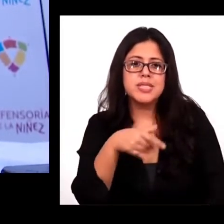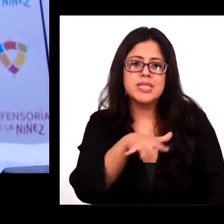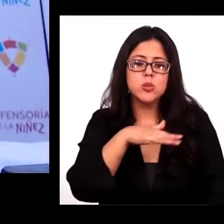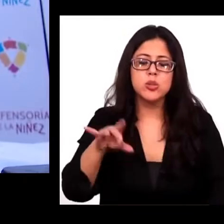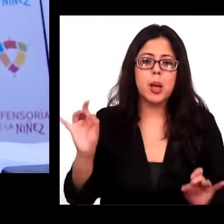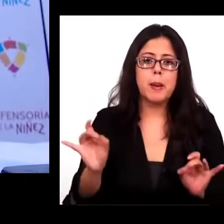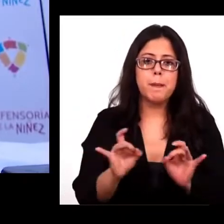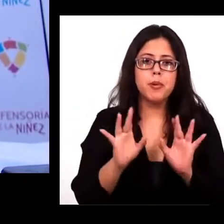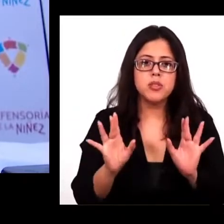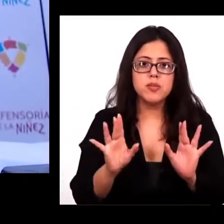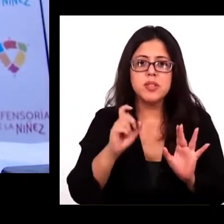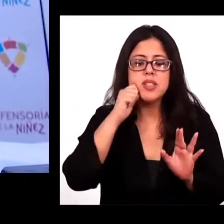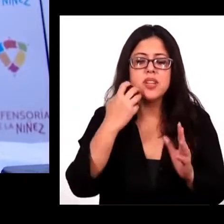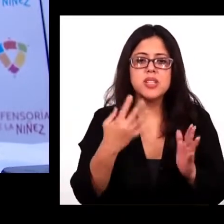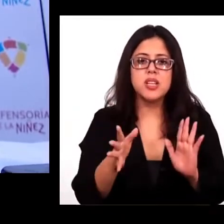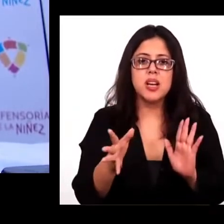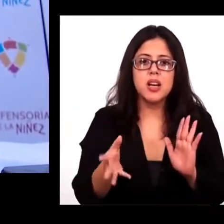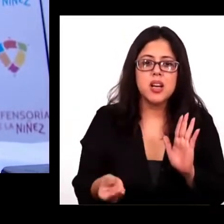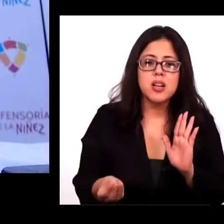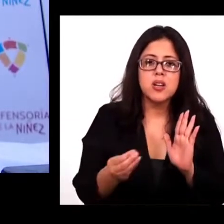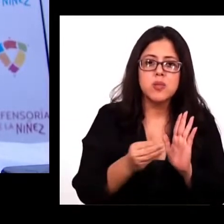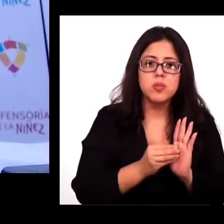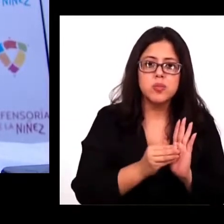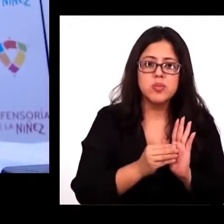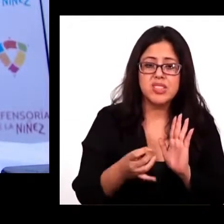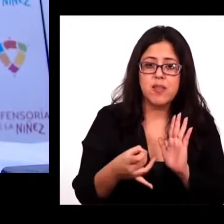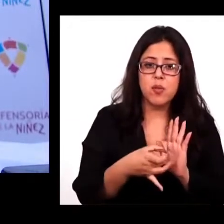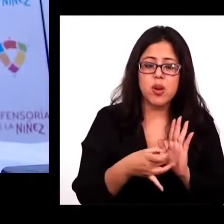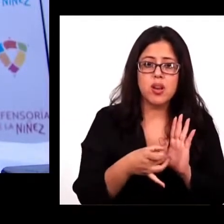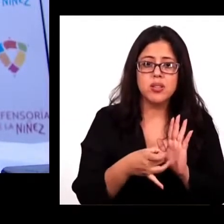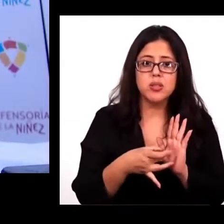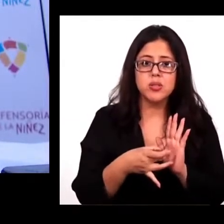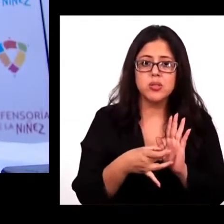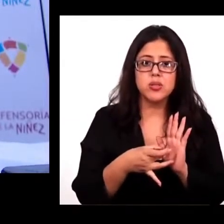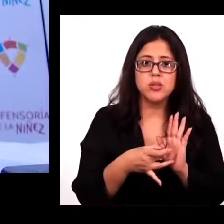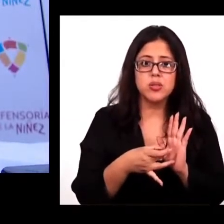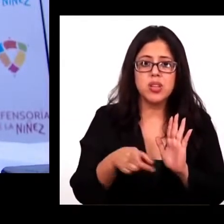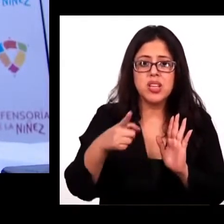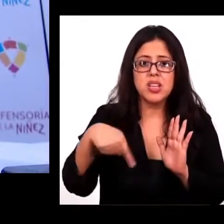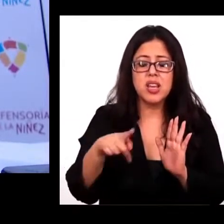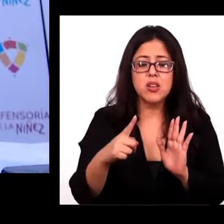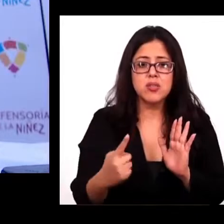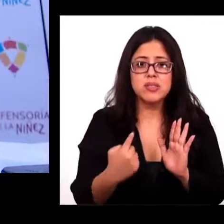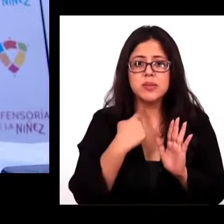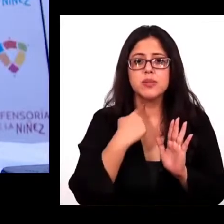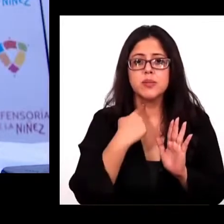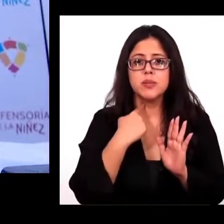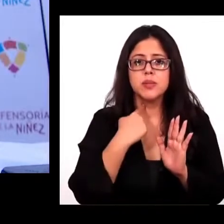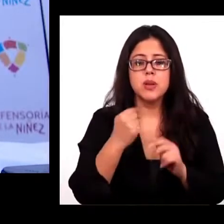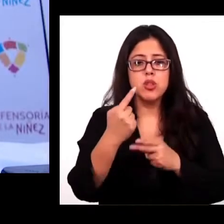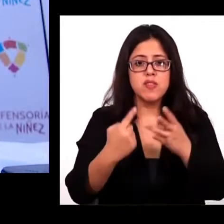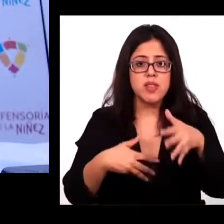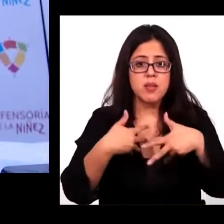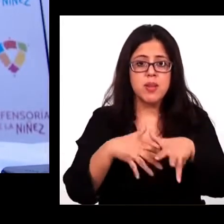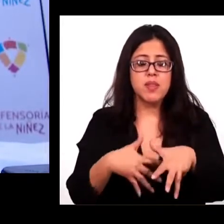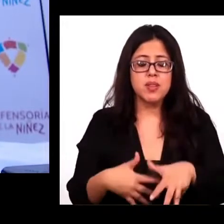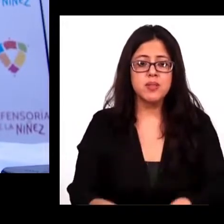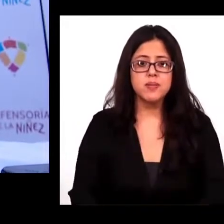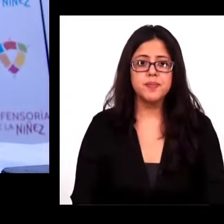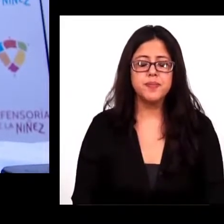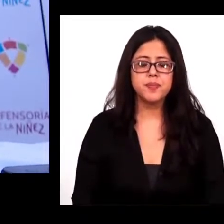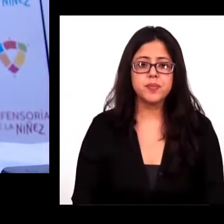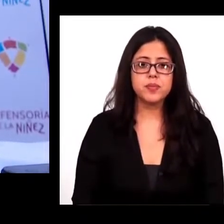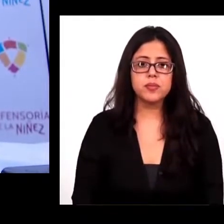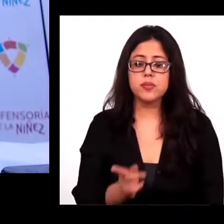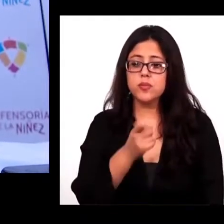ser incluidos dentro de algún tipo de vulneración a la cual se hayan visto expuestos por las diferentes manifestaciones? Nosotros